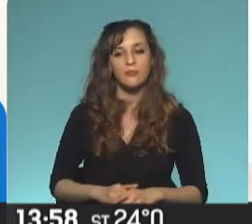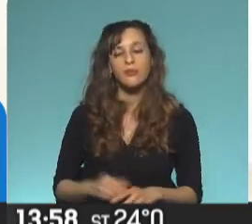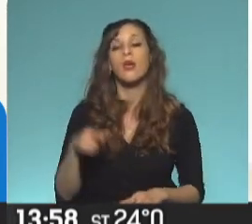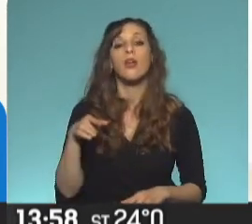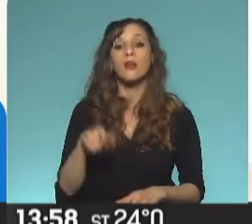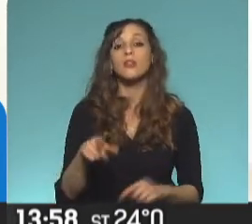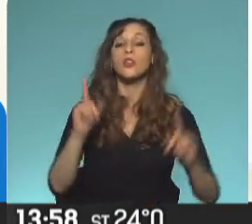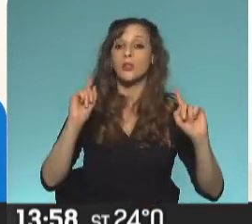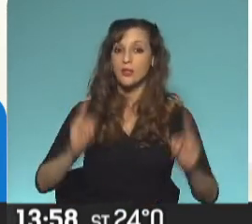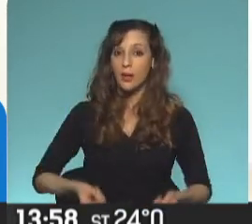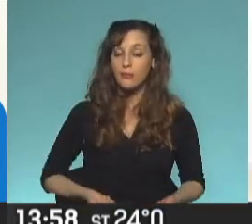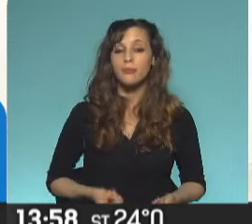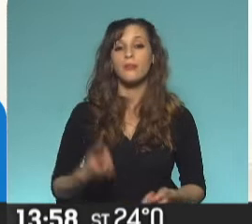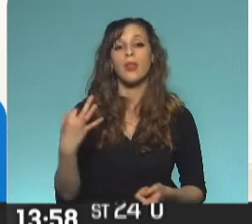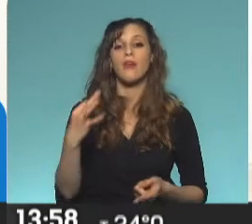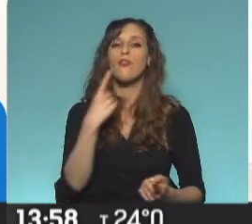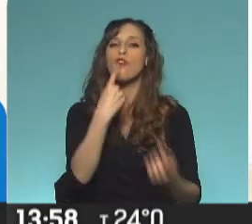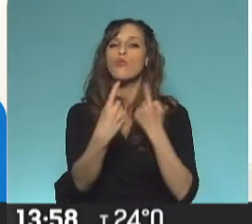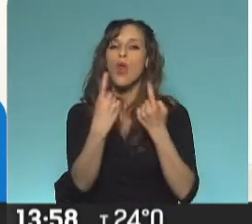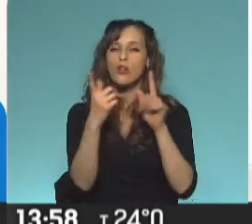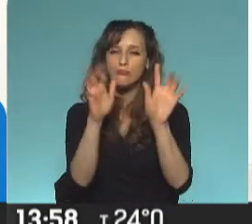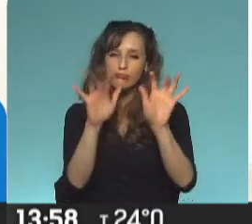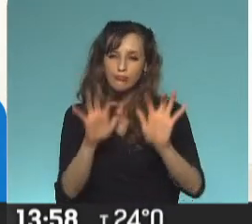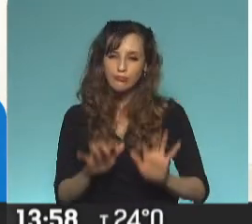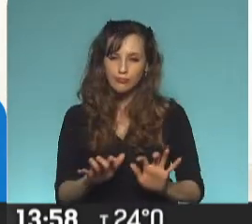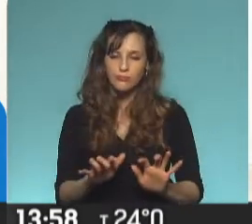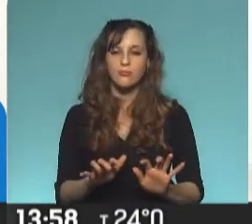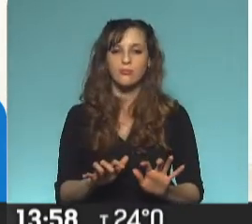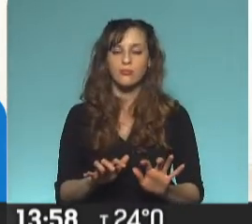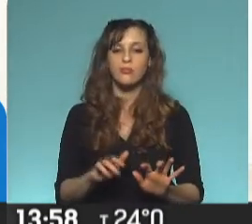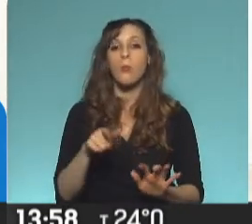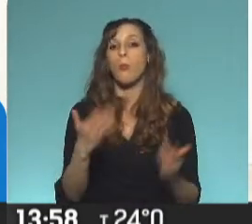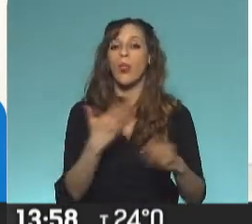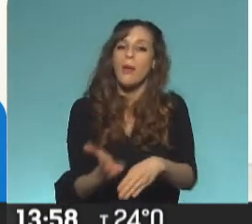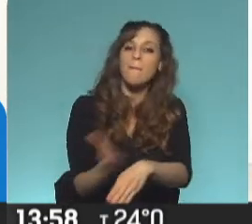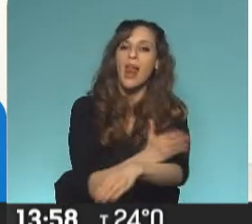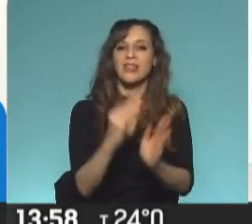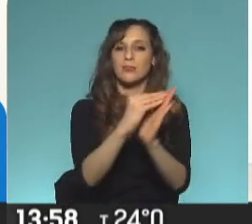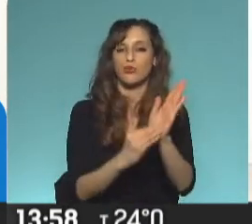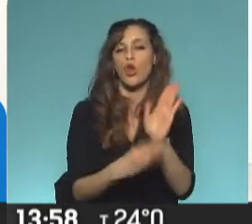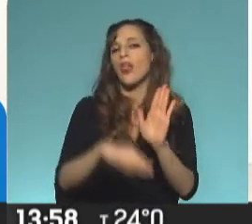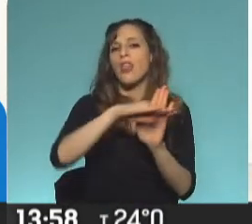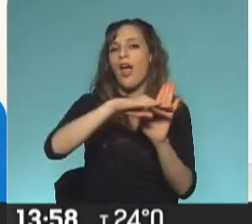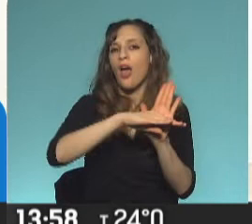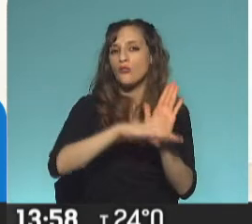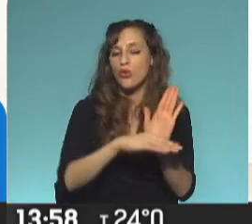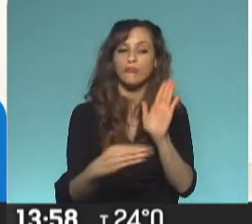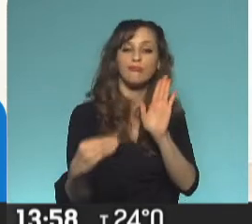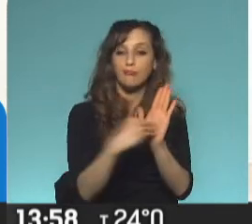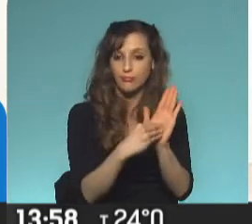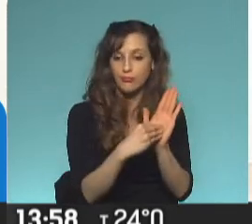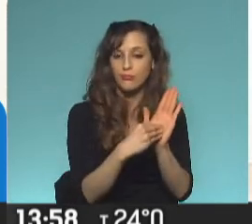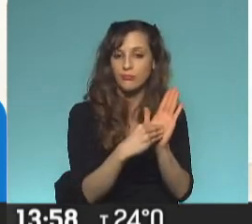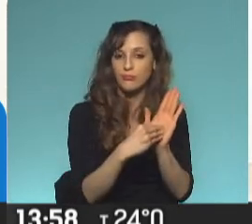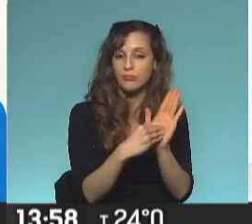se agrega un formulario de preinscripción el que quiere puede pre inscribirse dejando sus datos y formulando